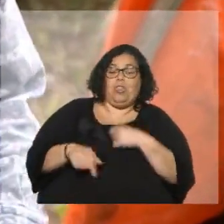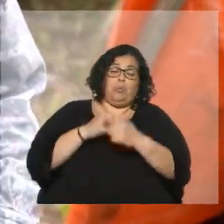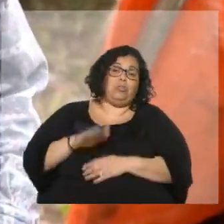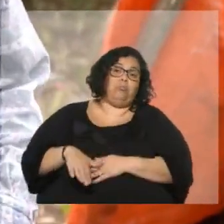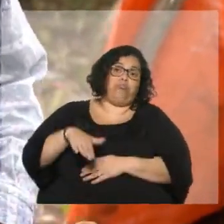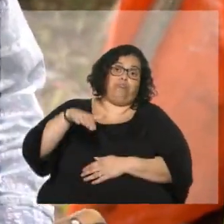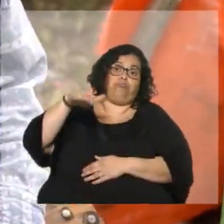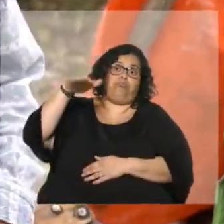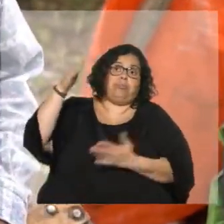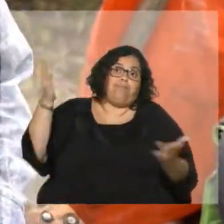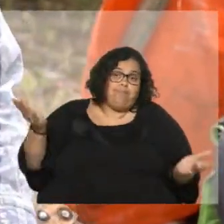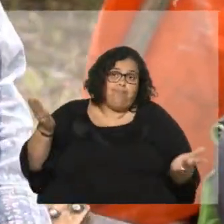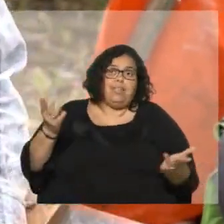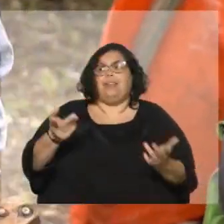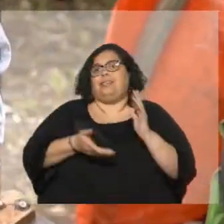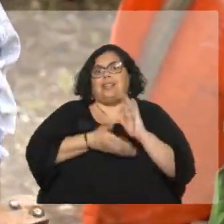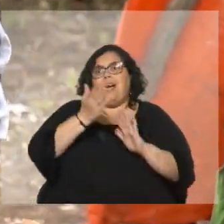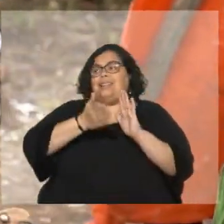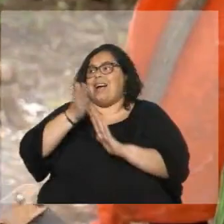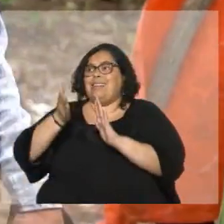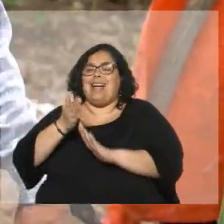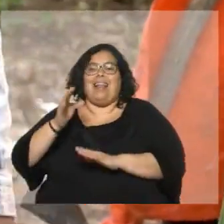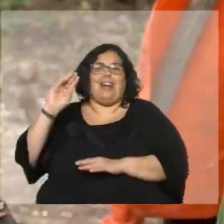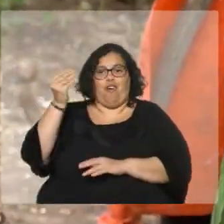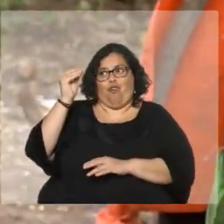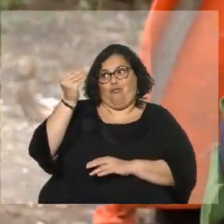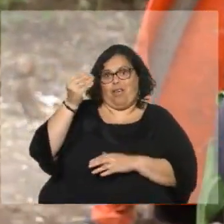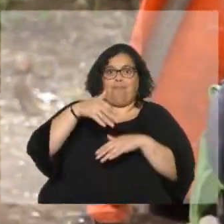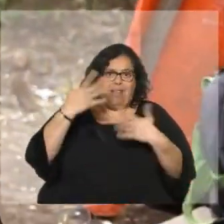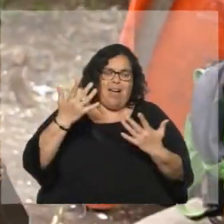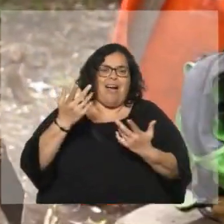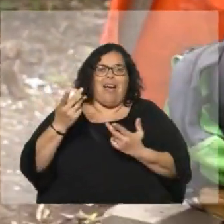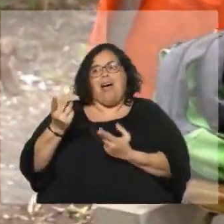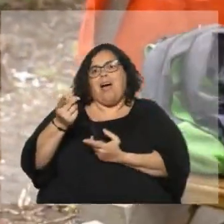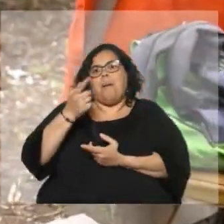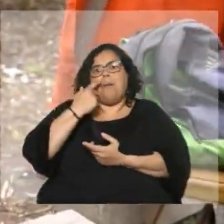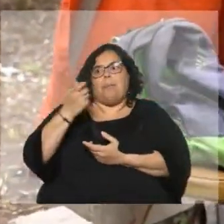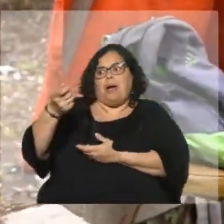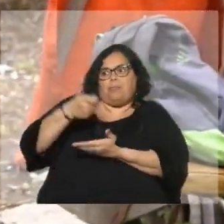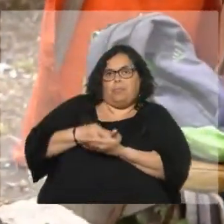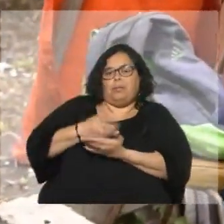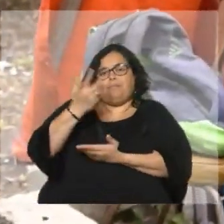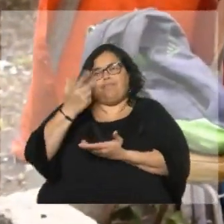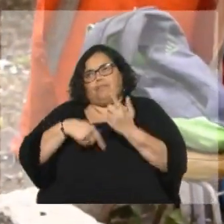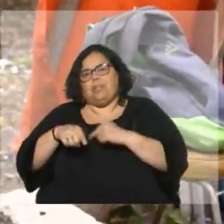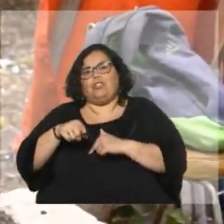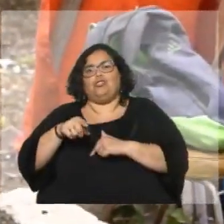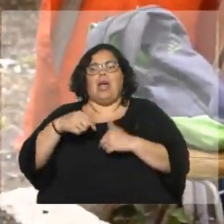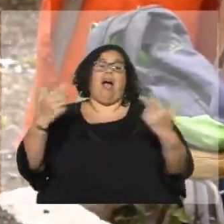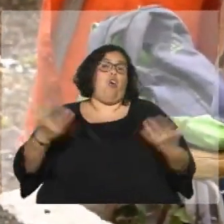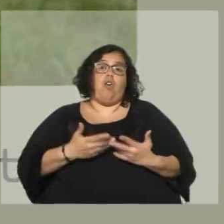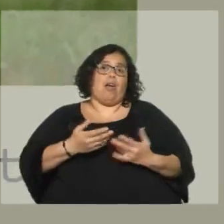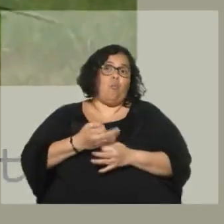y la plata a uno le gustaba y andar de joda, y entonces está. Y ahora ya lo tengo como un oficio. Está bien. No hay opciones, tenés que hacerlo como un oficio.